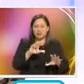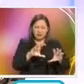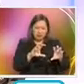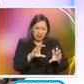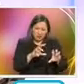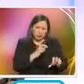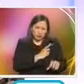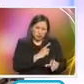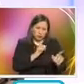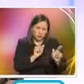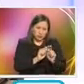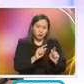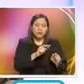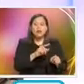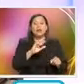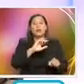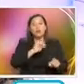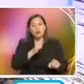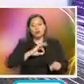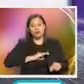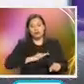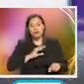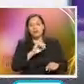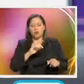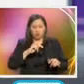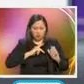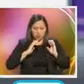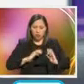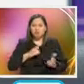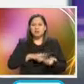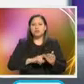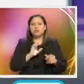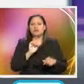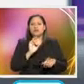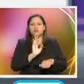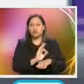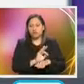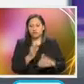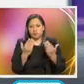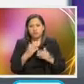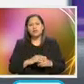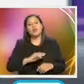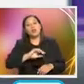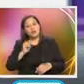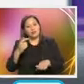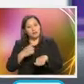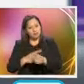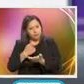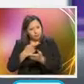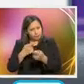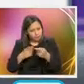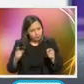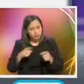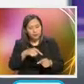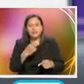que pueden ser infecciosas, autoinmunes. Es otro grupo de enfermedades diferente a esta, que es